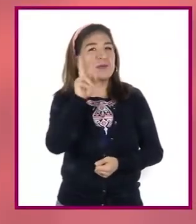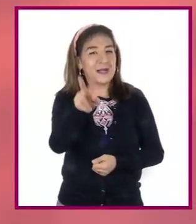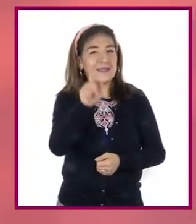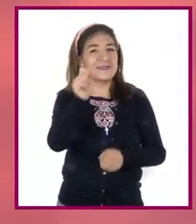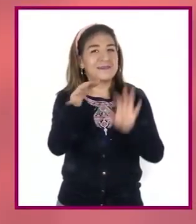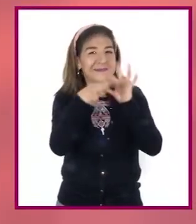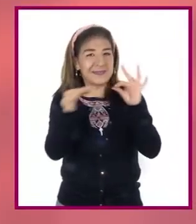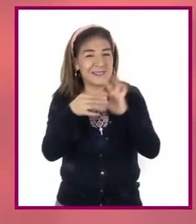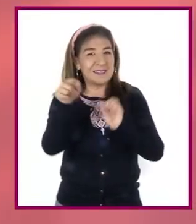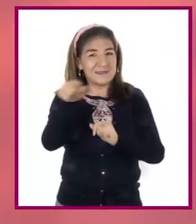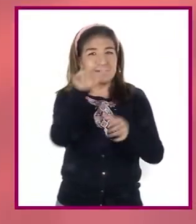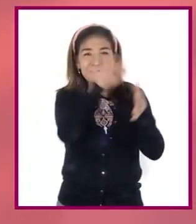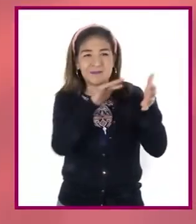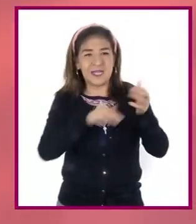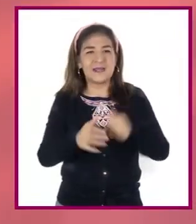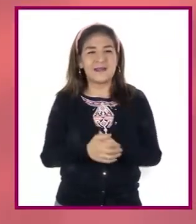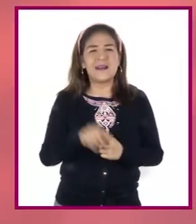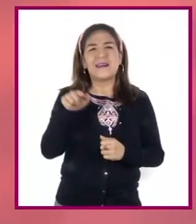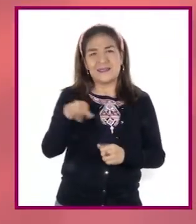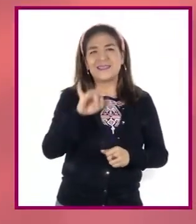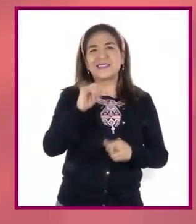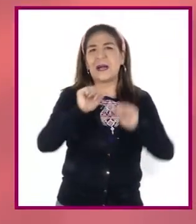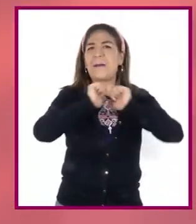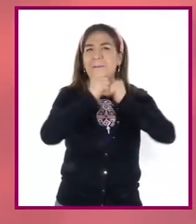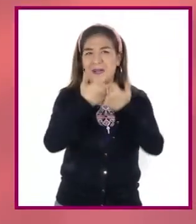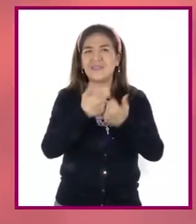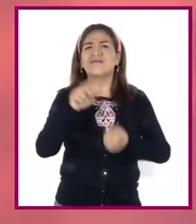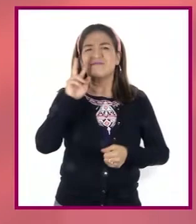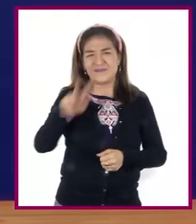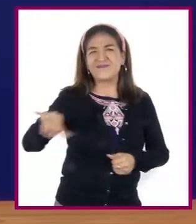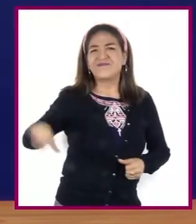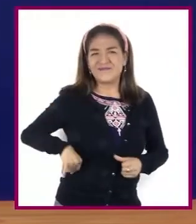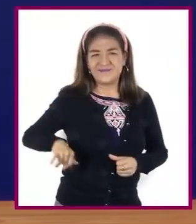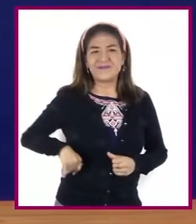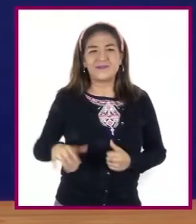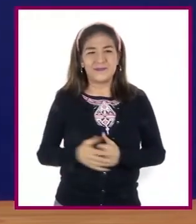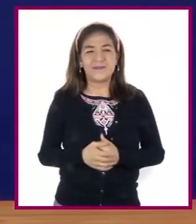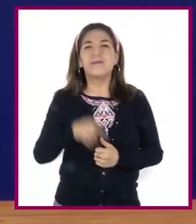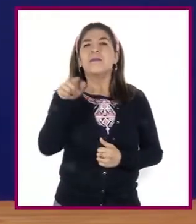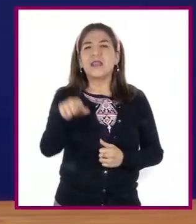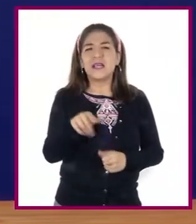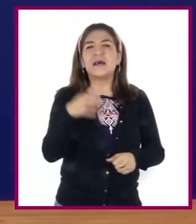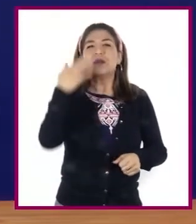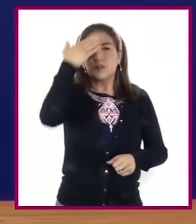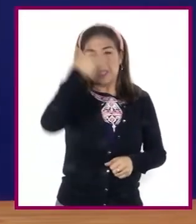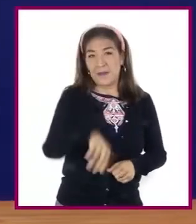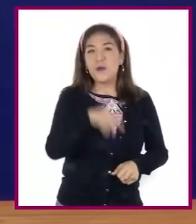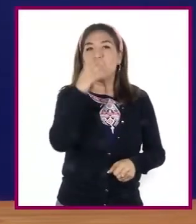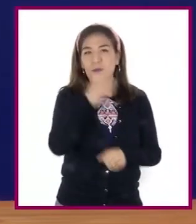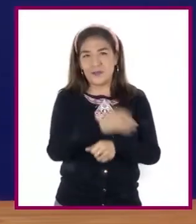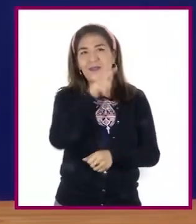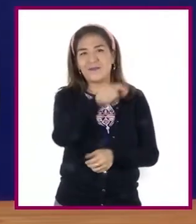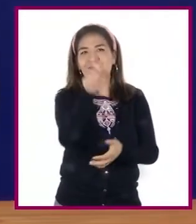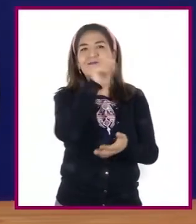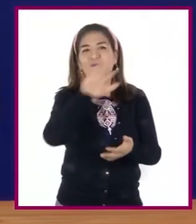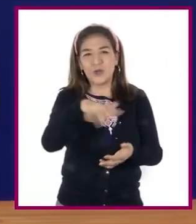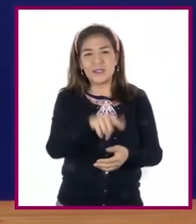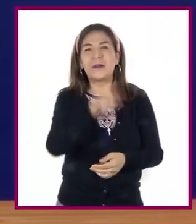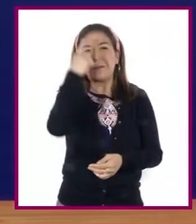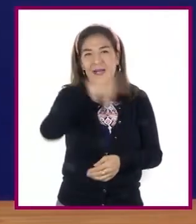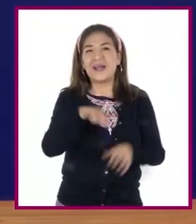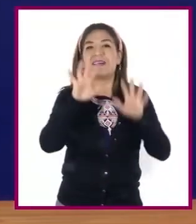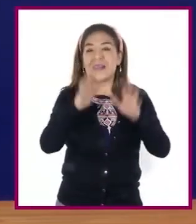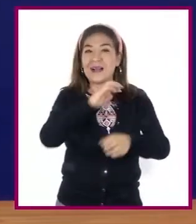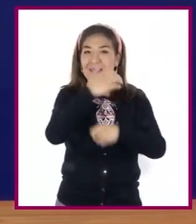fragmento? Sí, profesora, aunque ese del pan también me llamó la atención. Ah, pues ya sabes cuál buscar ahora que termine la